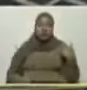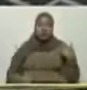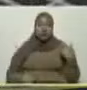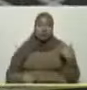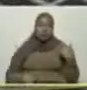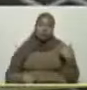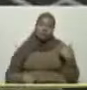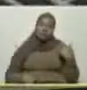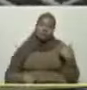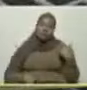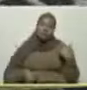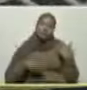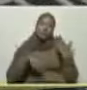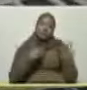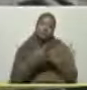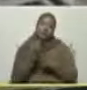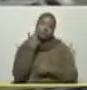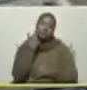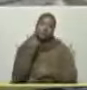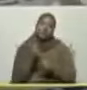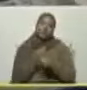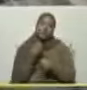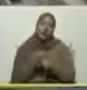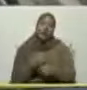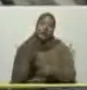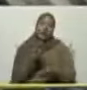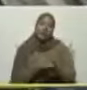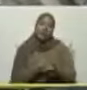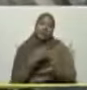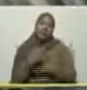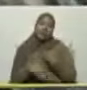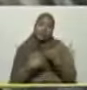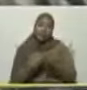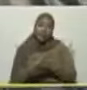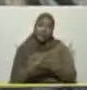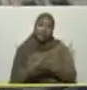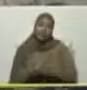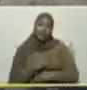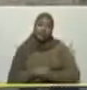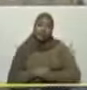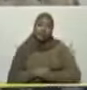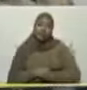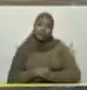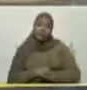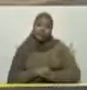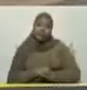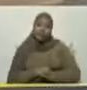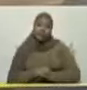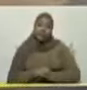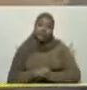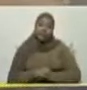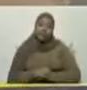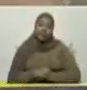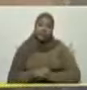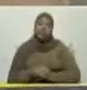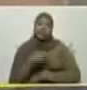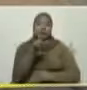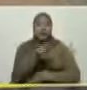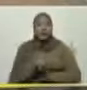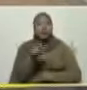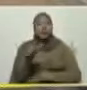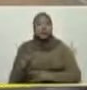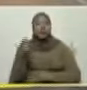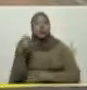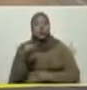viendo viendo el nivel de esta obra maravillosa que usted está inaugurando hoy aquí entiendo por qué muchas personas en el